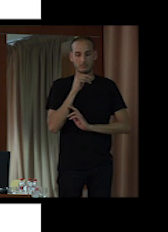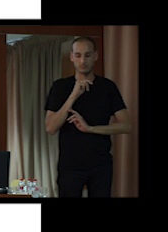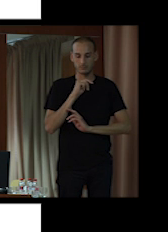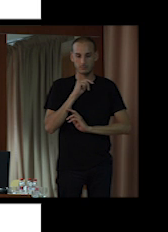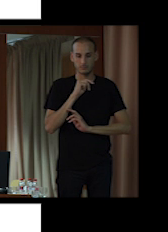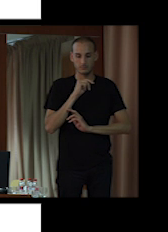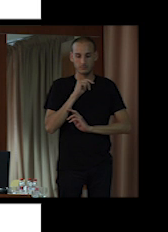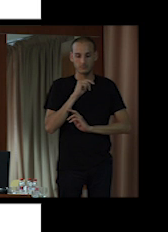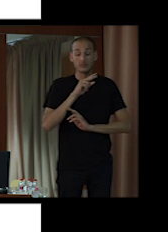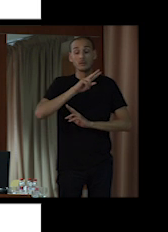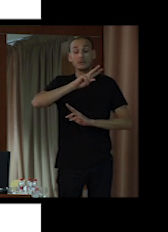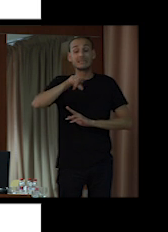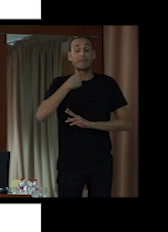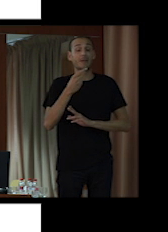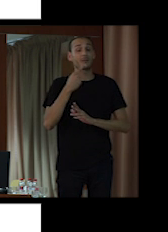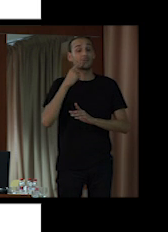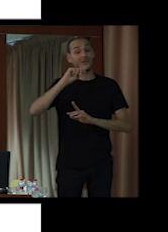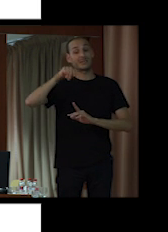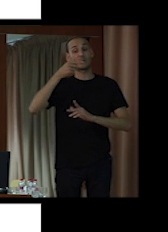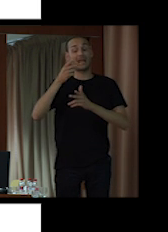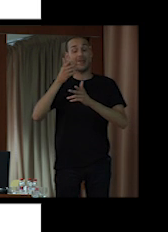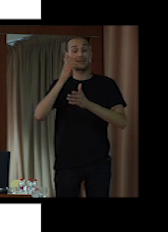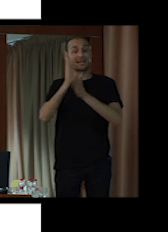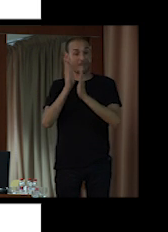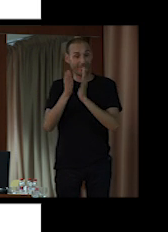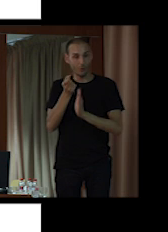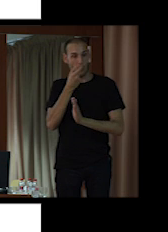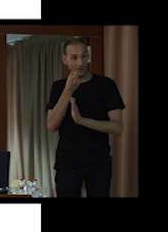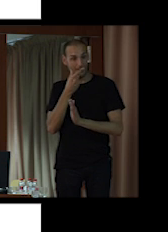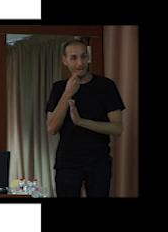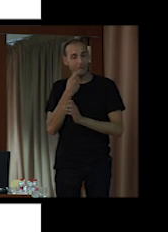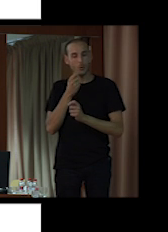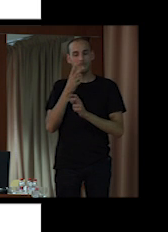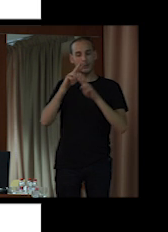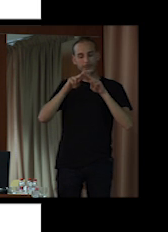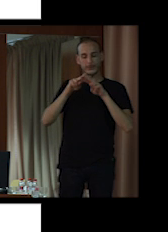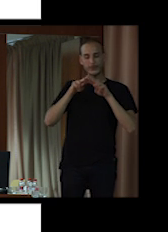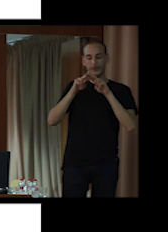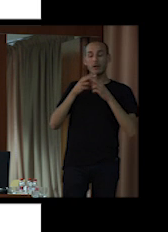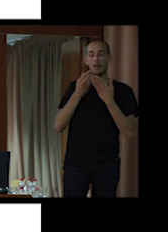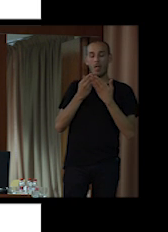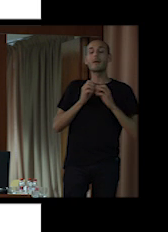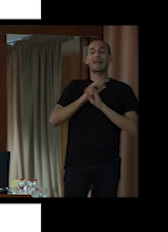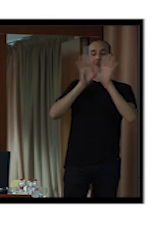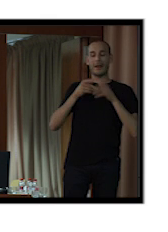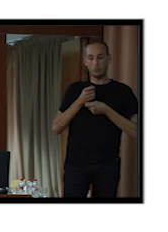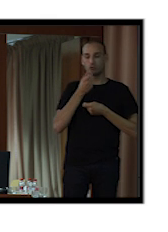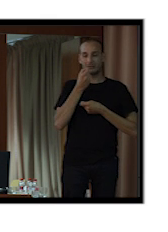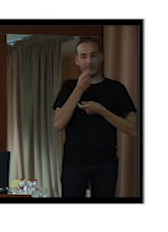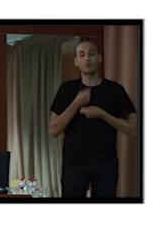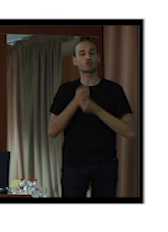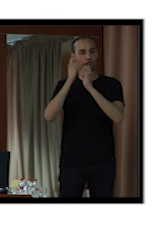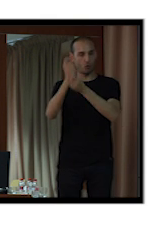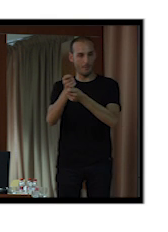También nos sirve para evaluar el tratamiento. Yo, si queréis, luego comentamos un poquito más el tema si alguien tiene algún interés en particular. Otros métodos